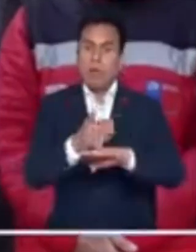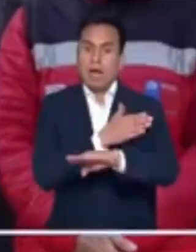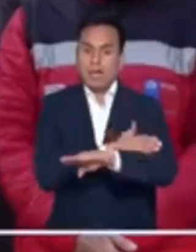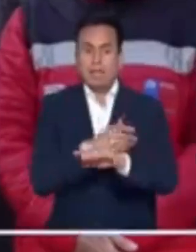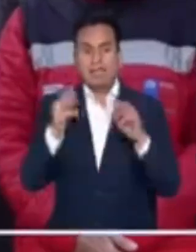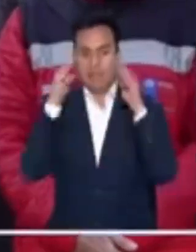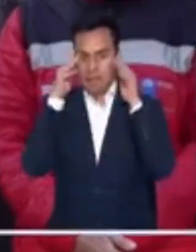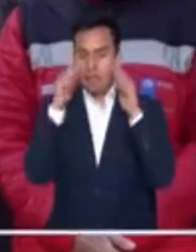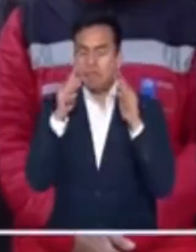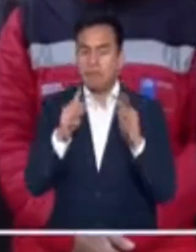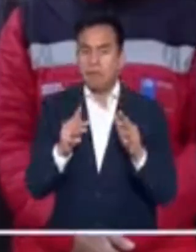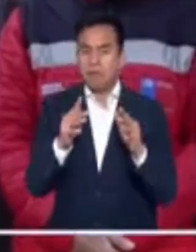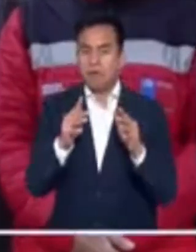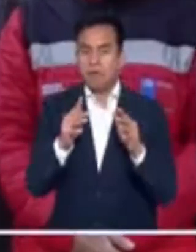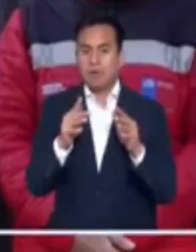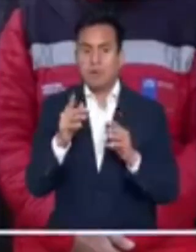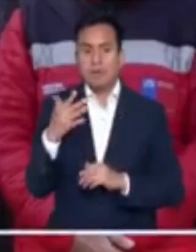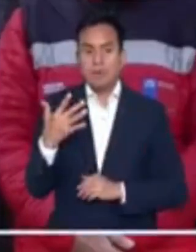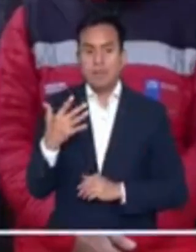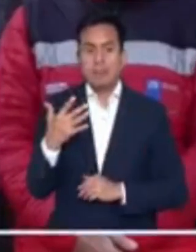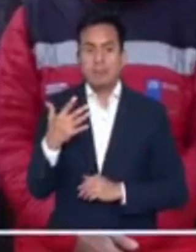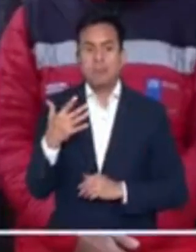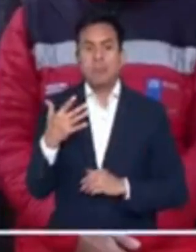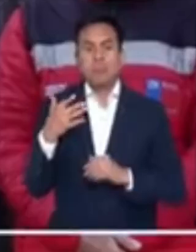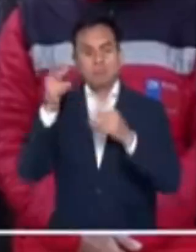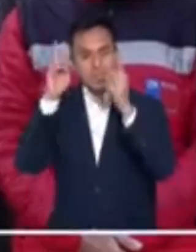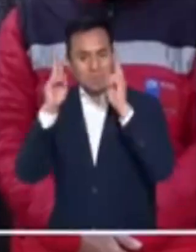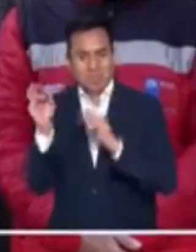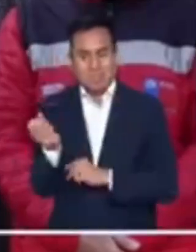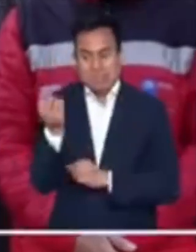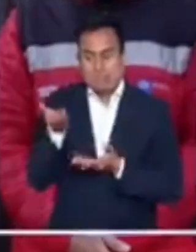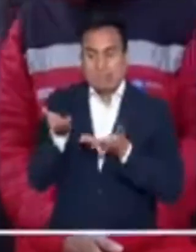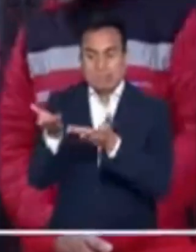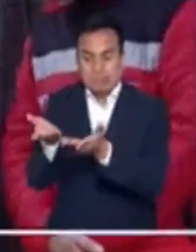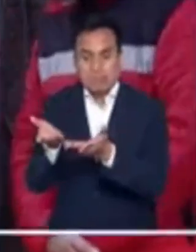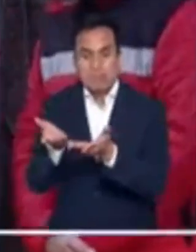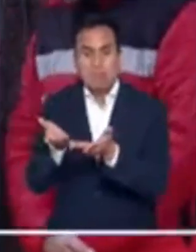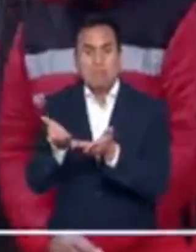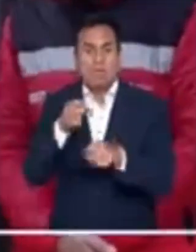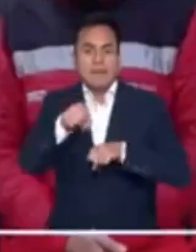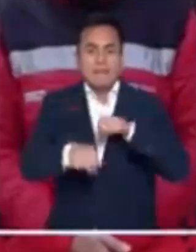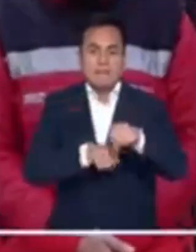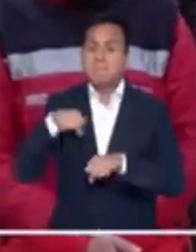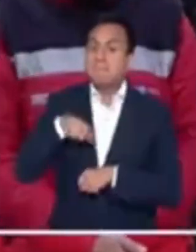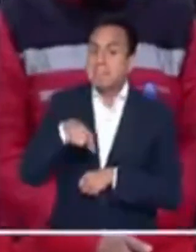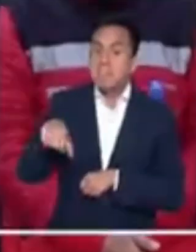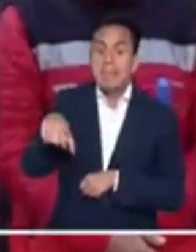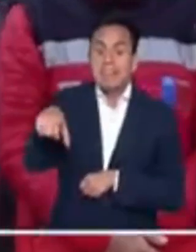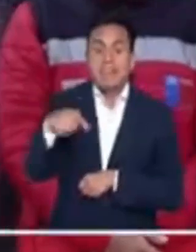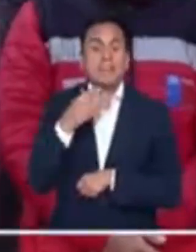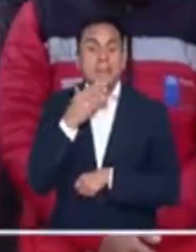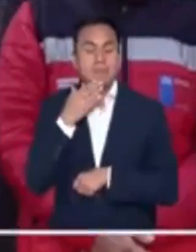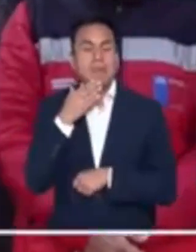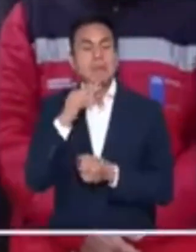está puesto en ir priorizando el transporte público, ir priorizando los espacios de movimiento en bicicleta y también, sobre todo, los